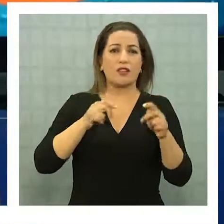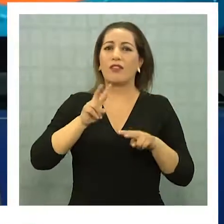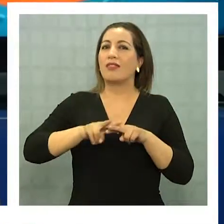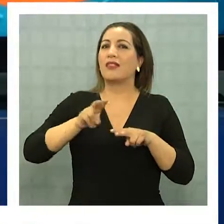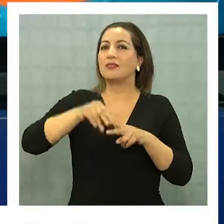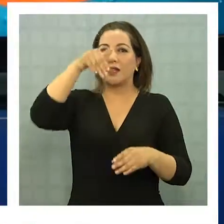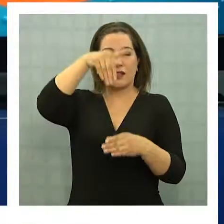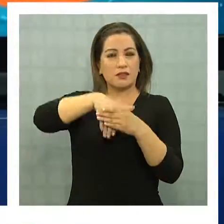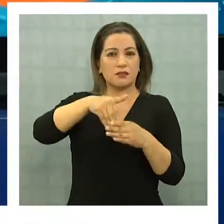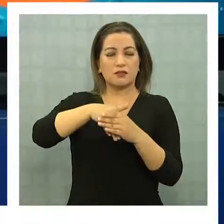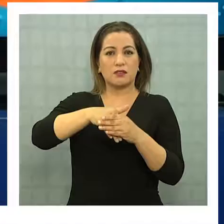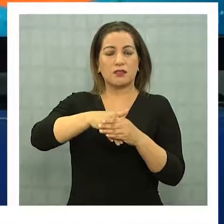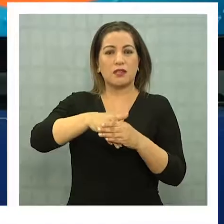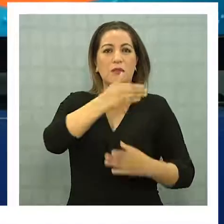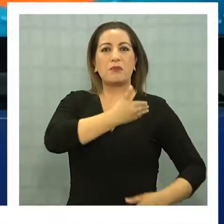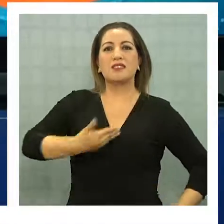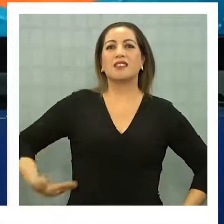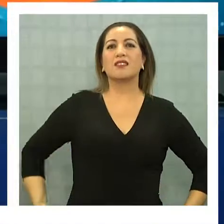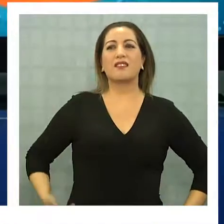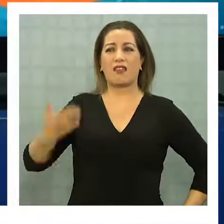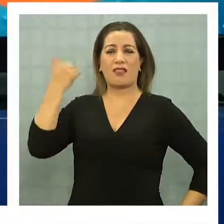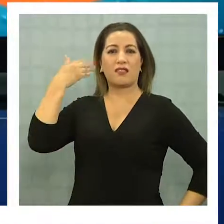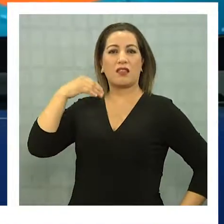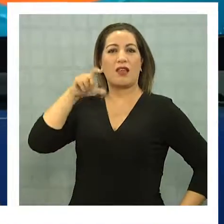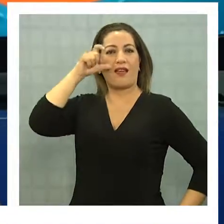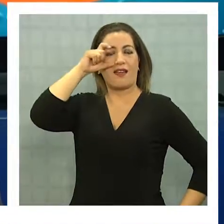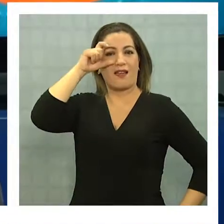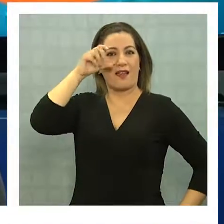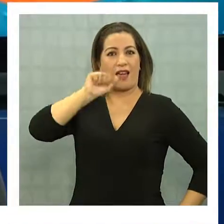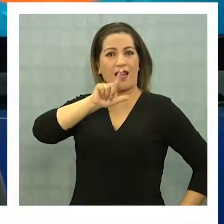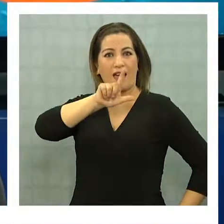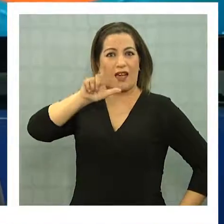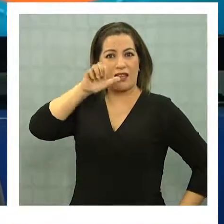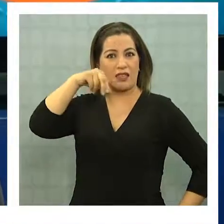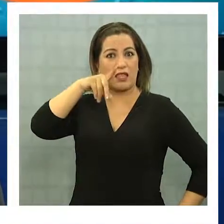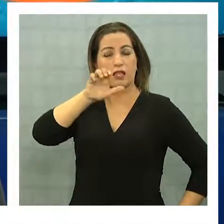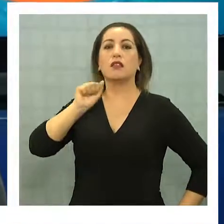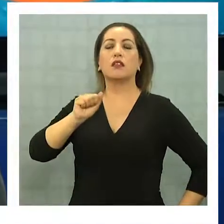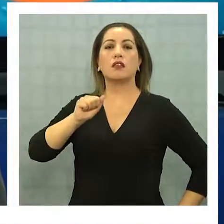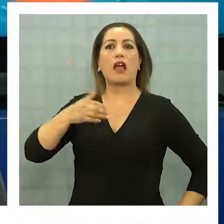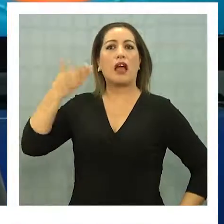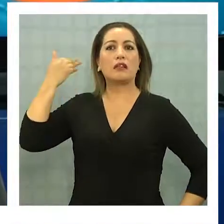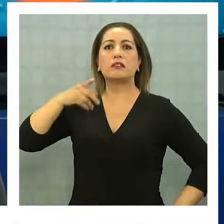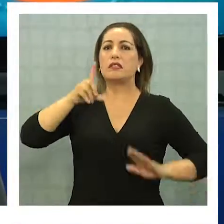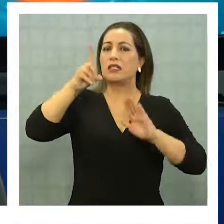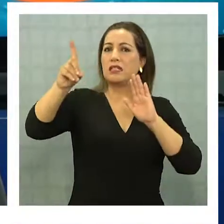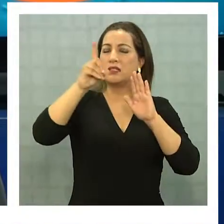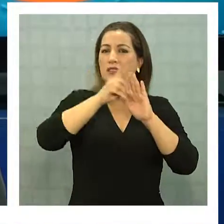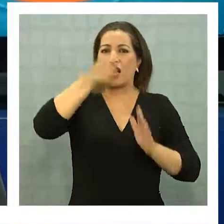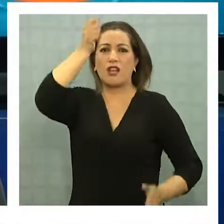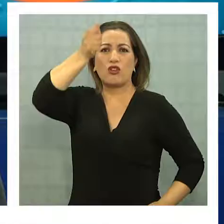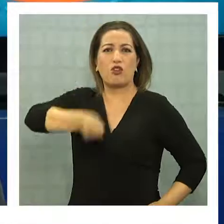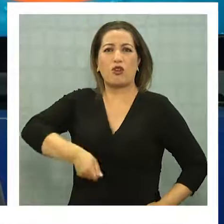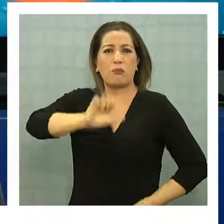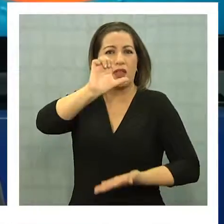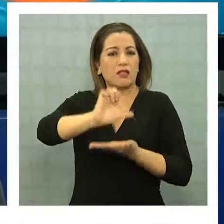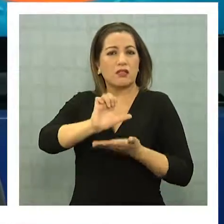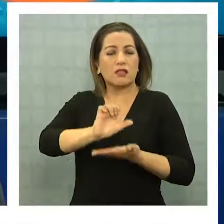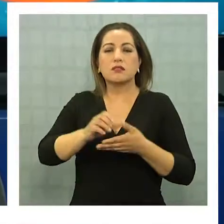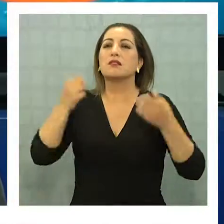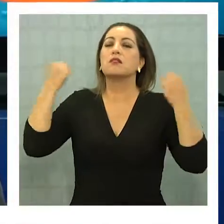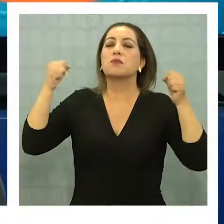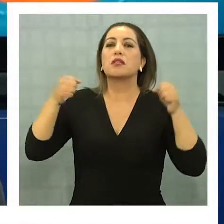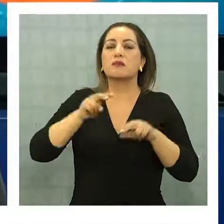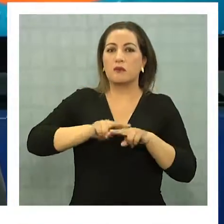compromiso del gobierno del presidente Allende era que esas elecciones se iban a realizar. El golpe de Estado es un golpe que en la práctica se da